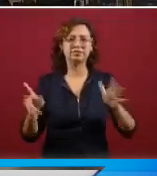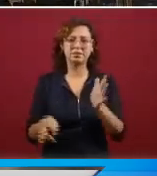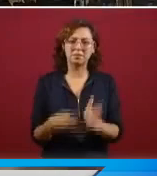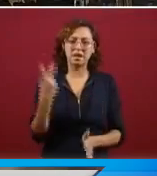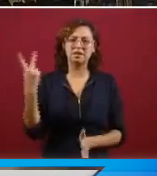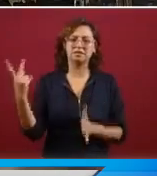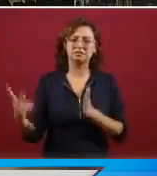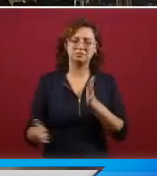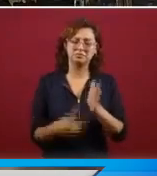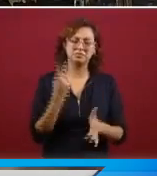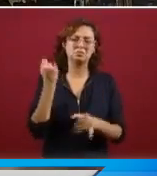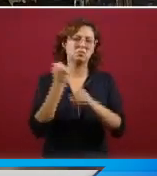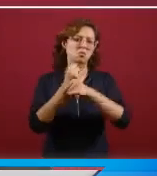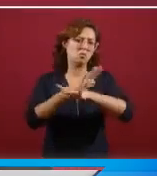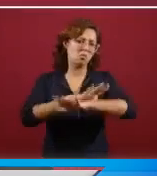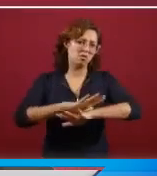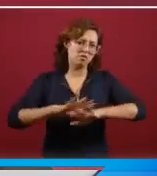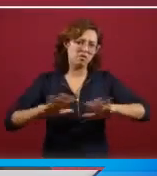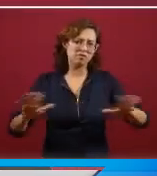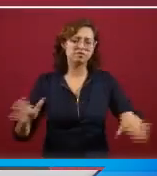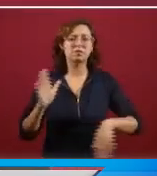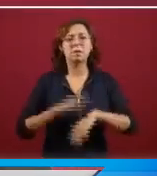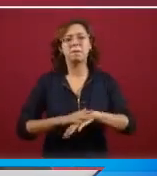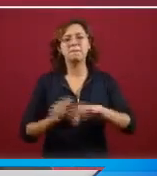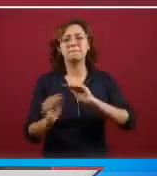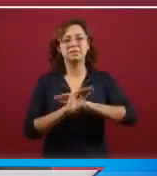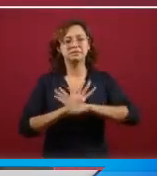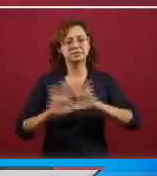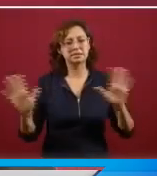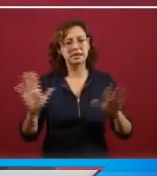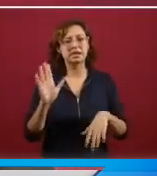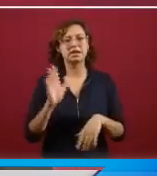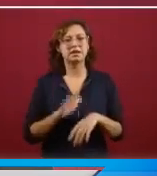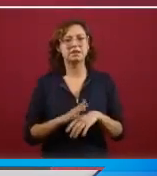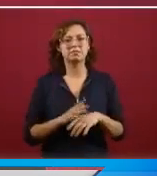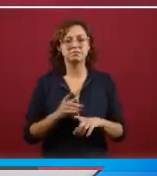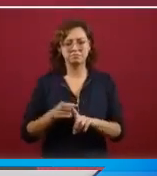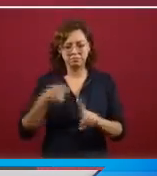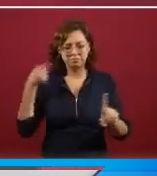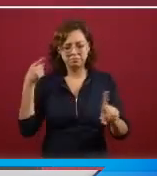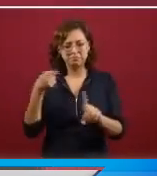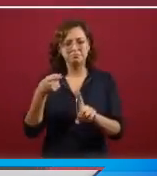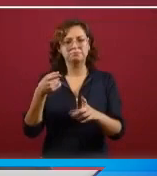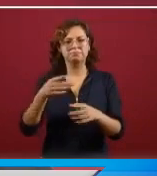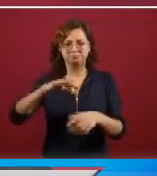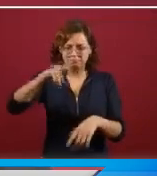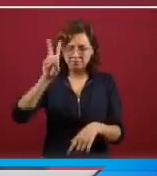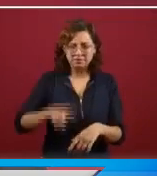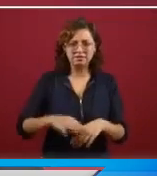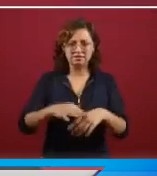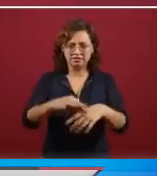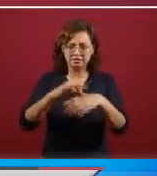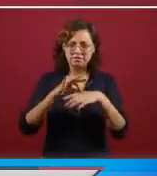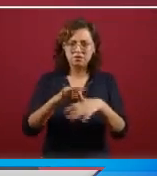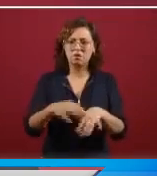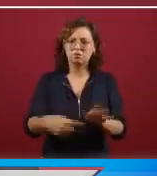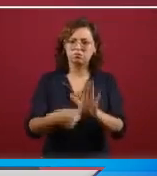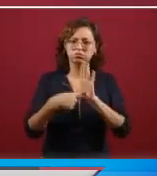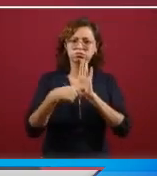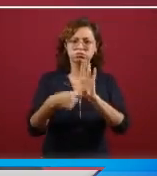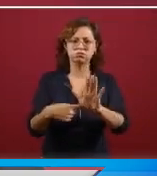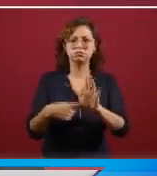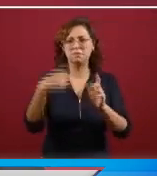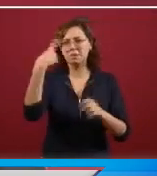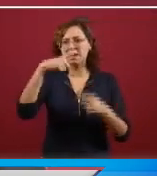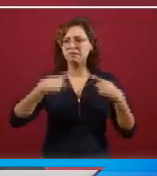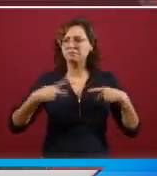campaña intensa de información nutricional y será dedicada a Rius, quien fue alguien preocupado siempre en la necesidad de la orientación nutricional para